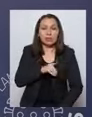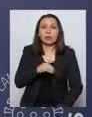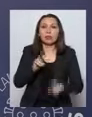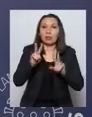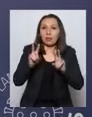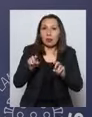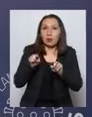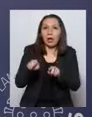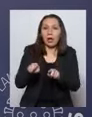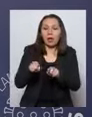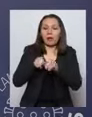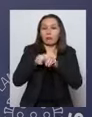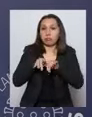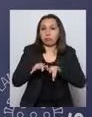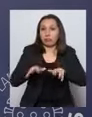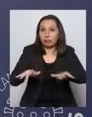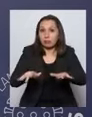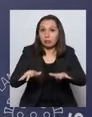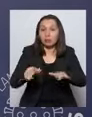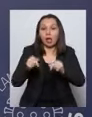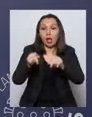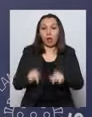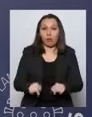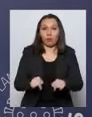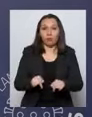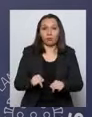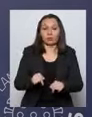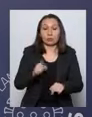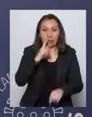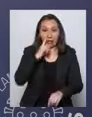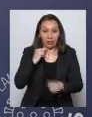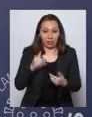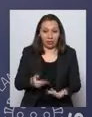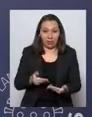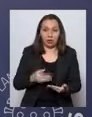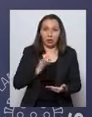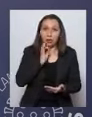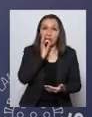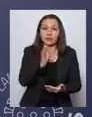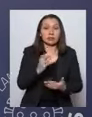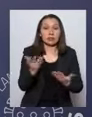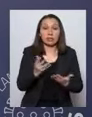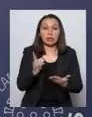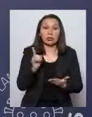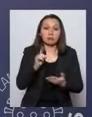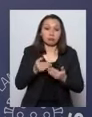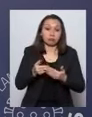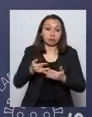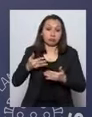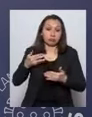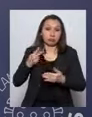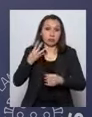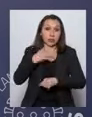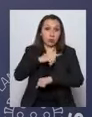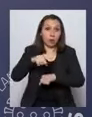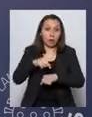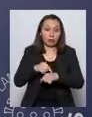la pandemia hoy día tenemos que señalar que en las últimas 24